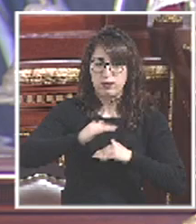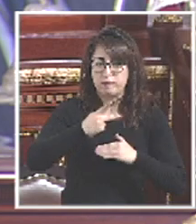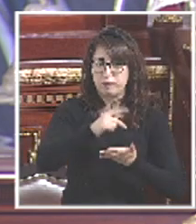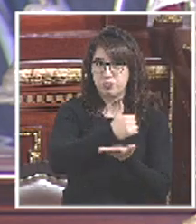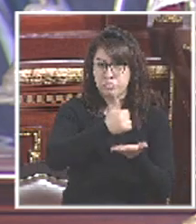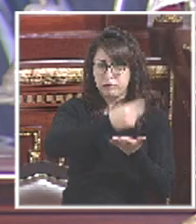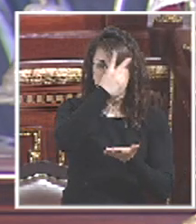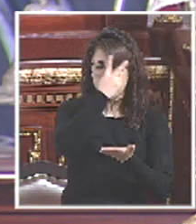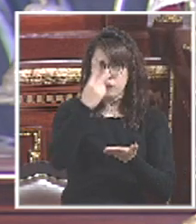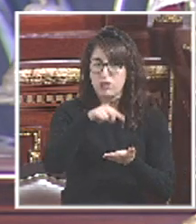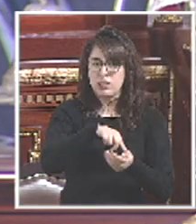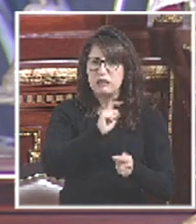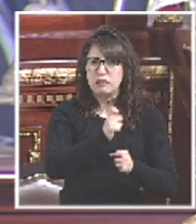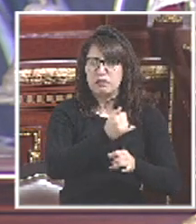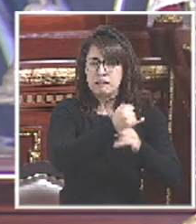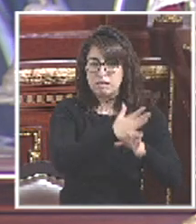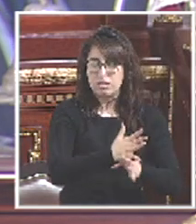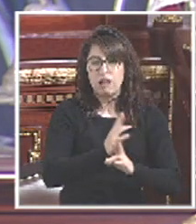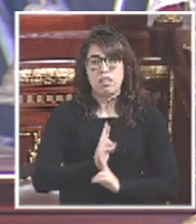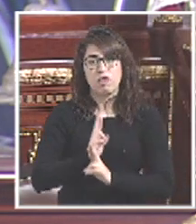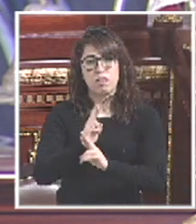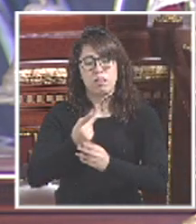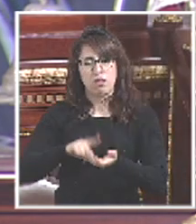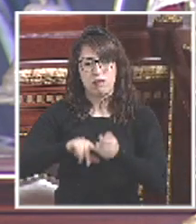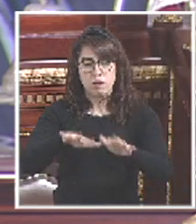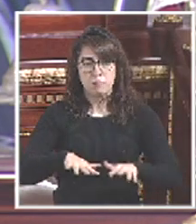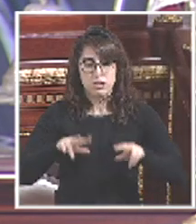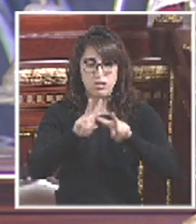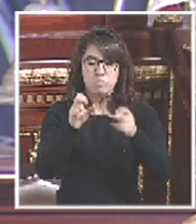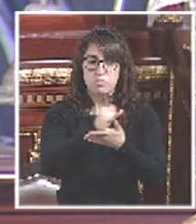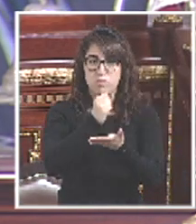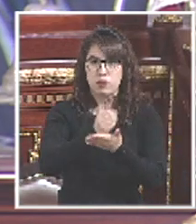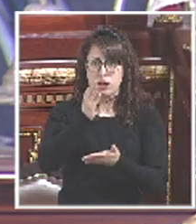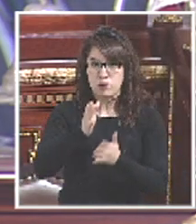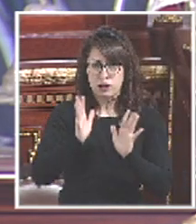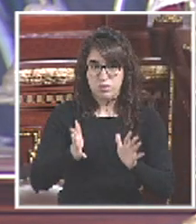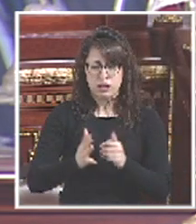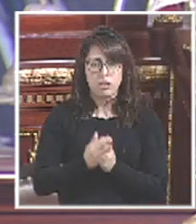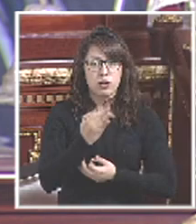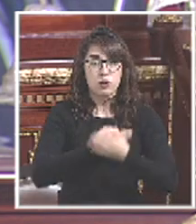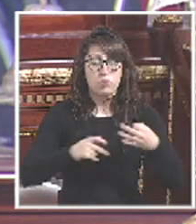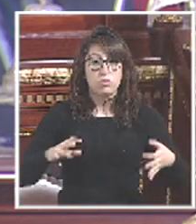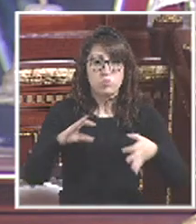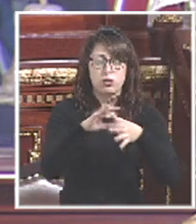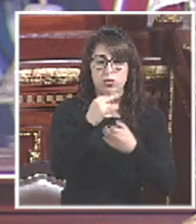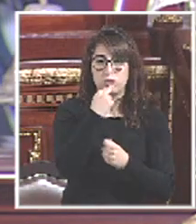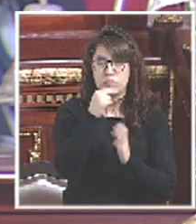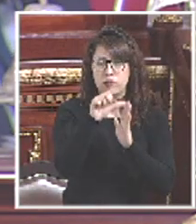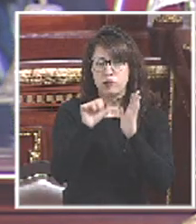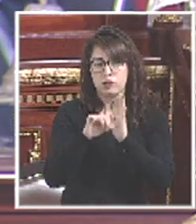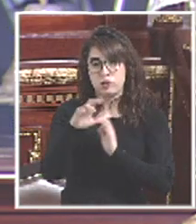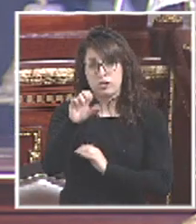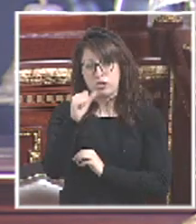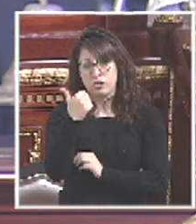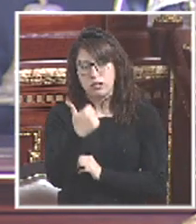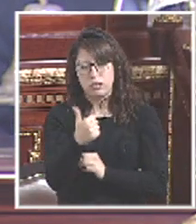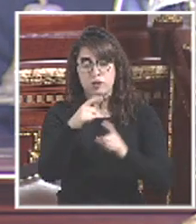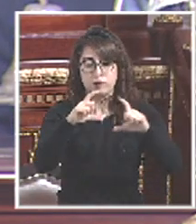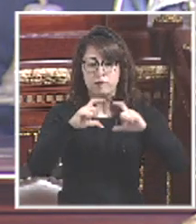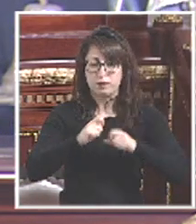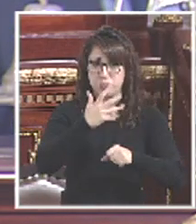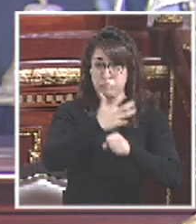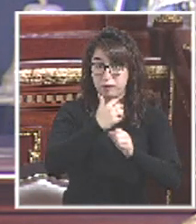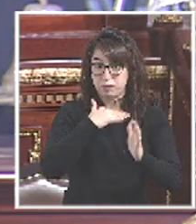cual da respuesta a un asunto aprobado por el Pleno. Con fundamento en lo dispuesto por el artículo 66, fracción 5 de la